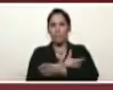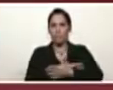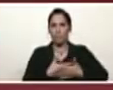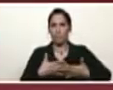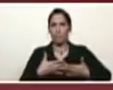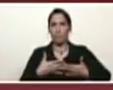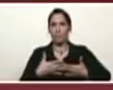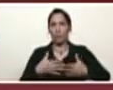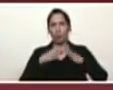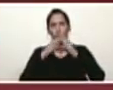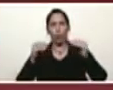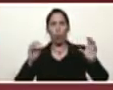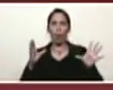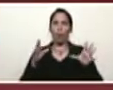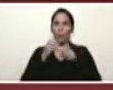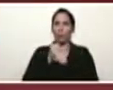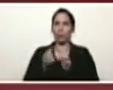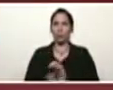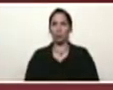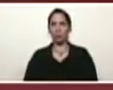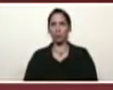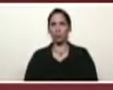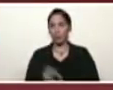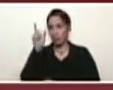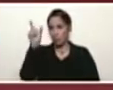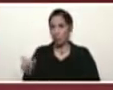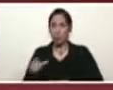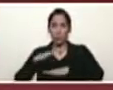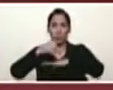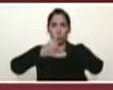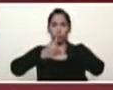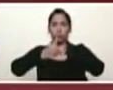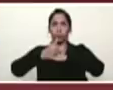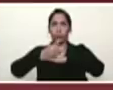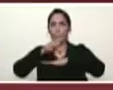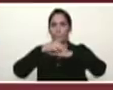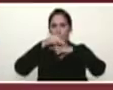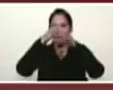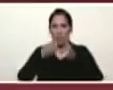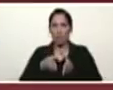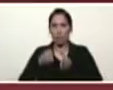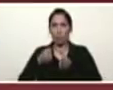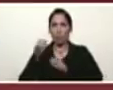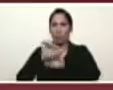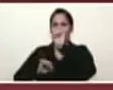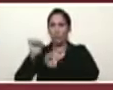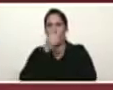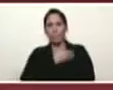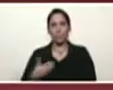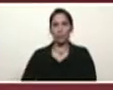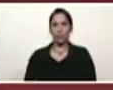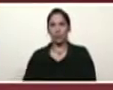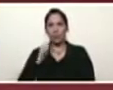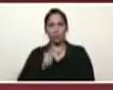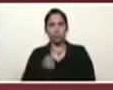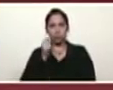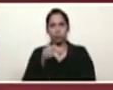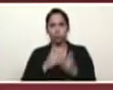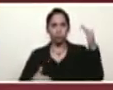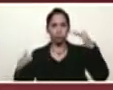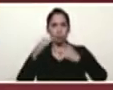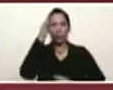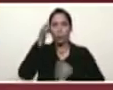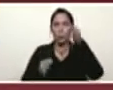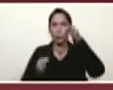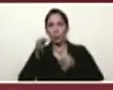toda mi confianza en el general en jefe, Vladimir Padrino López, en el presidente del Tribunal Supremo de Justicia,